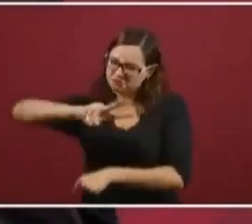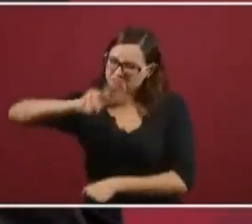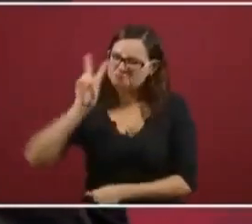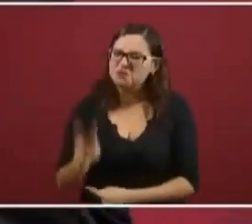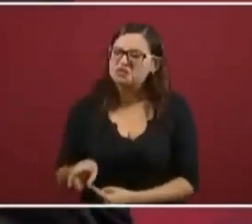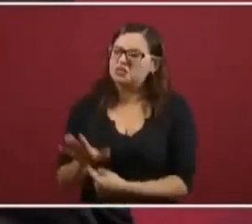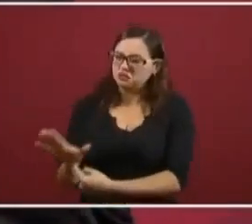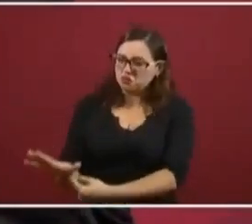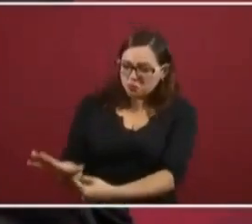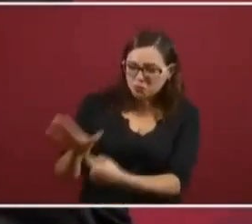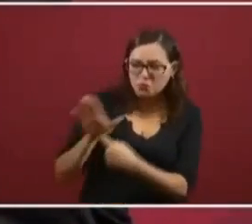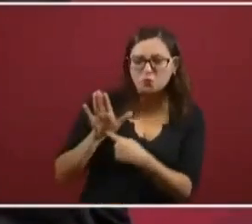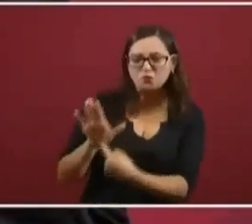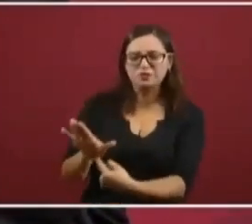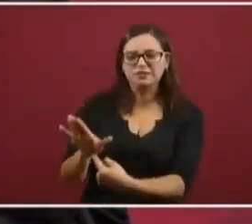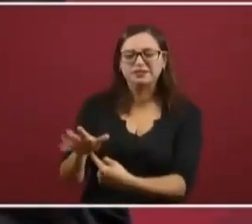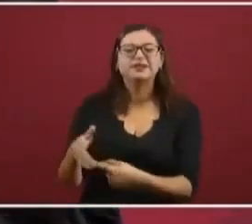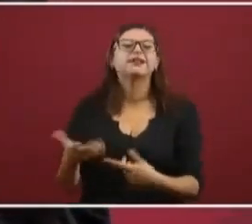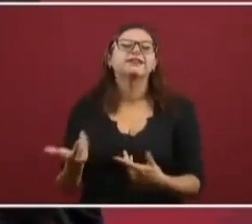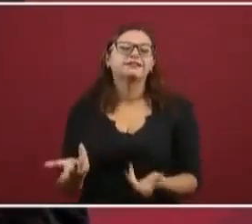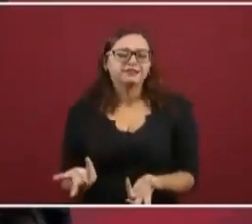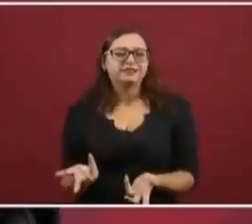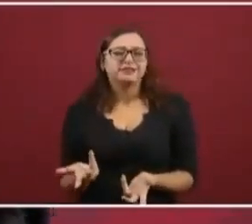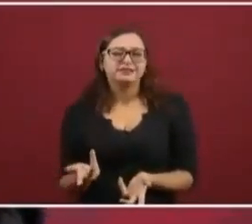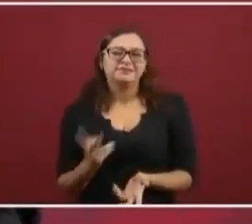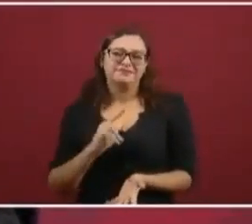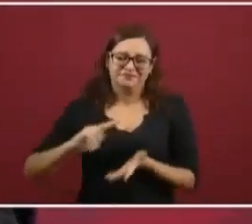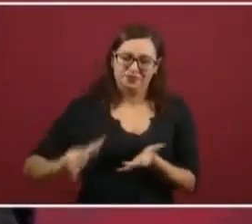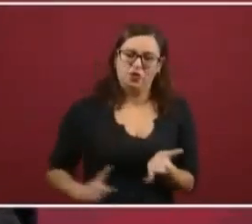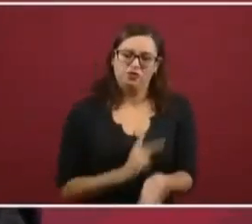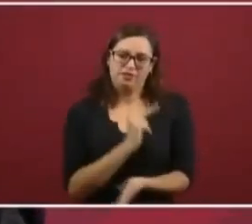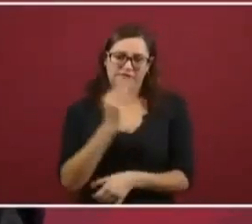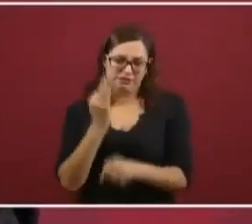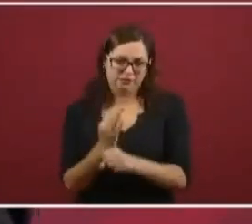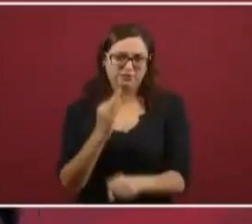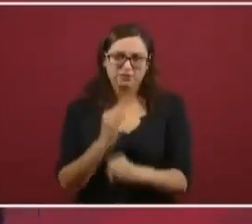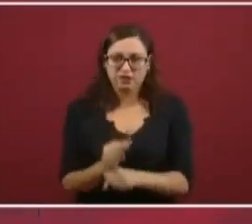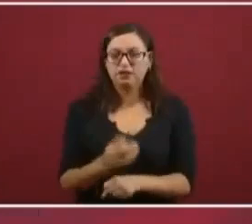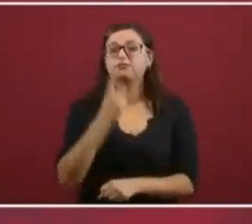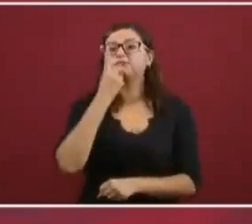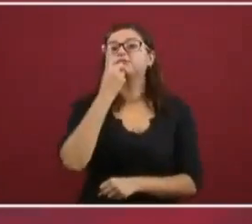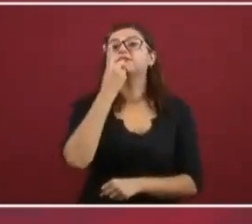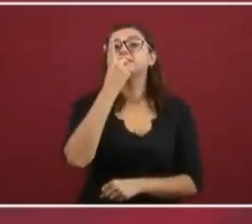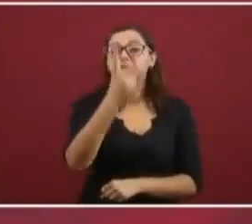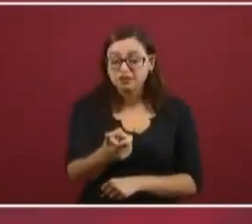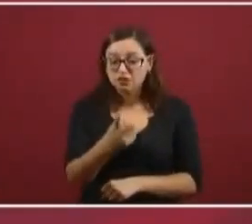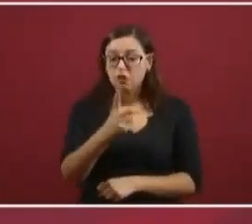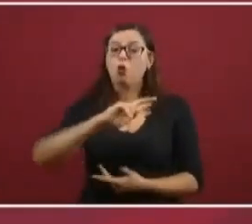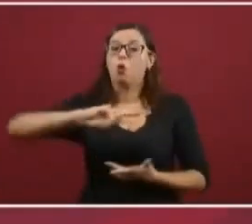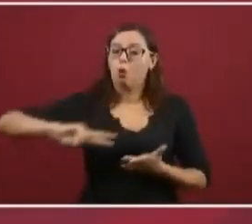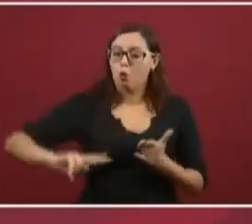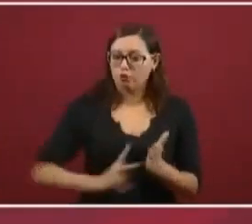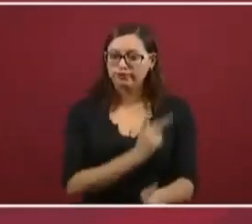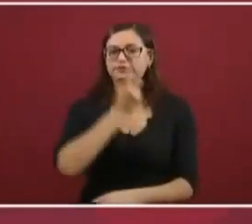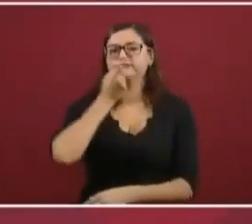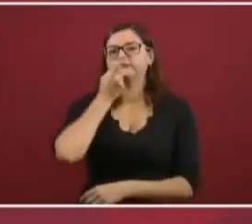ratificando en de nuevo aclarando de